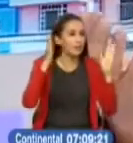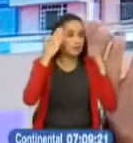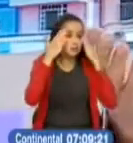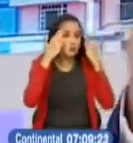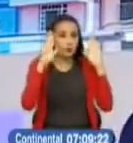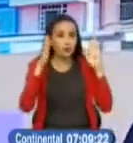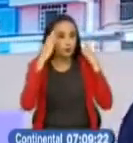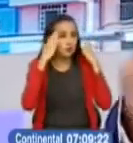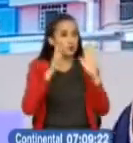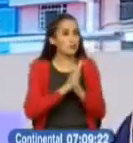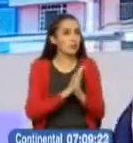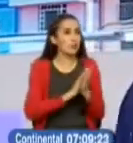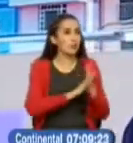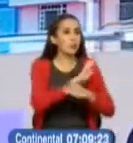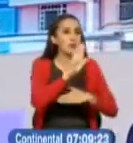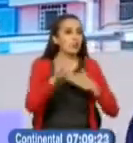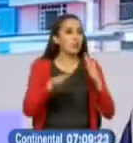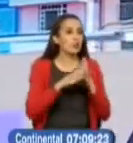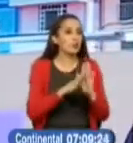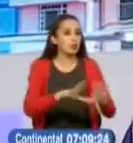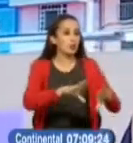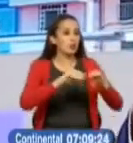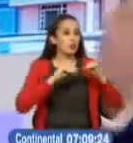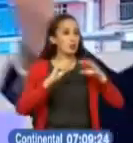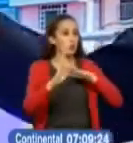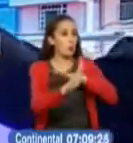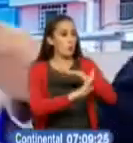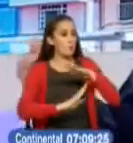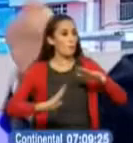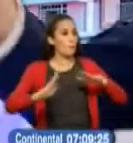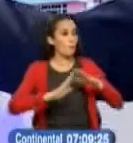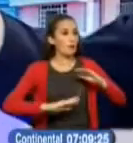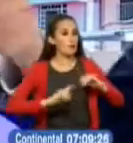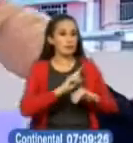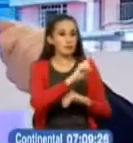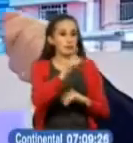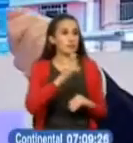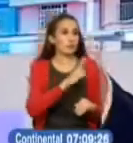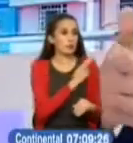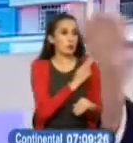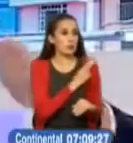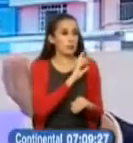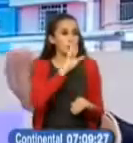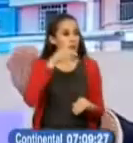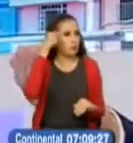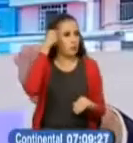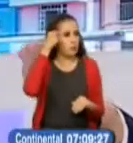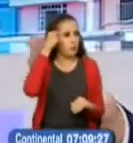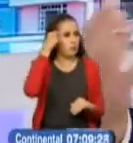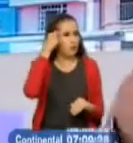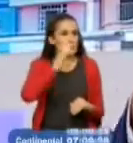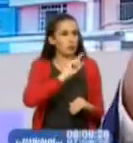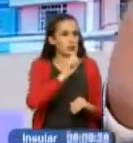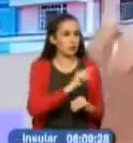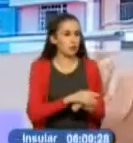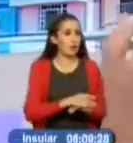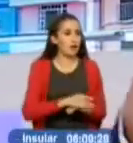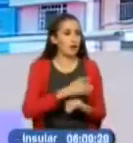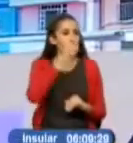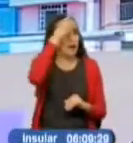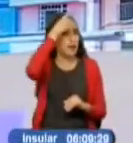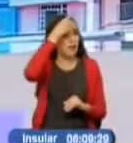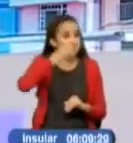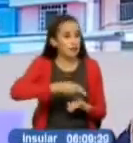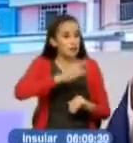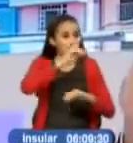dónde, digamos, de que la asignación se hace sobre la base de una imposición de la universidad o del gobierno. Esto no es así. Las prioridades son